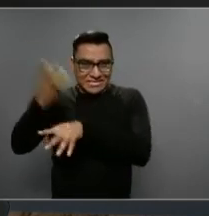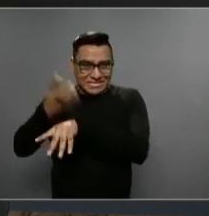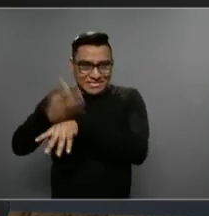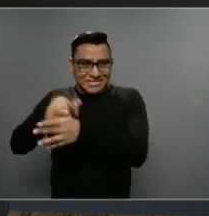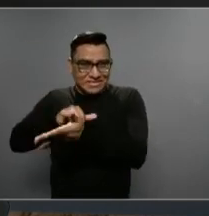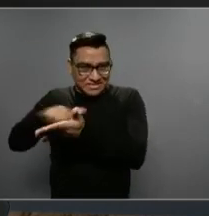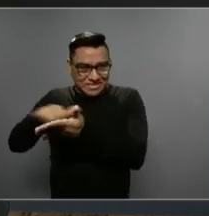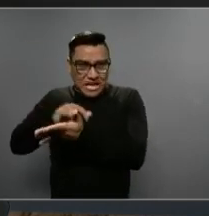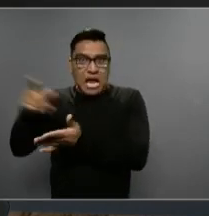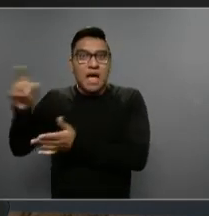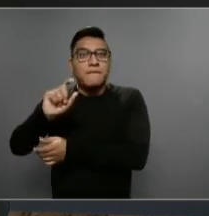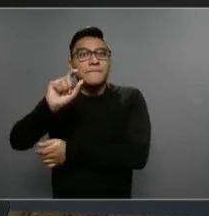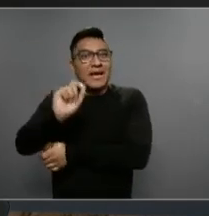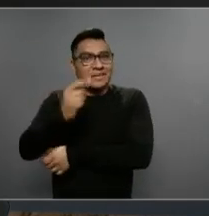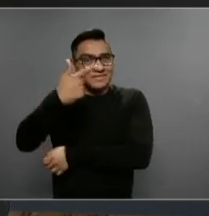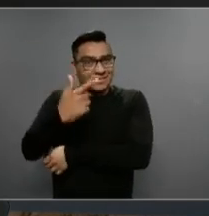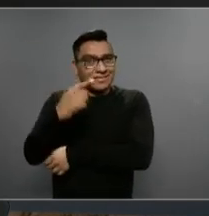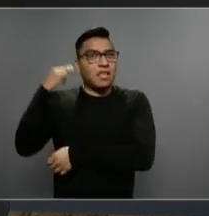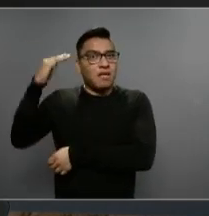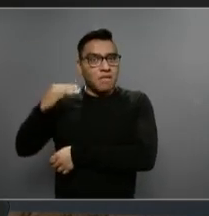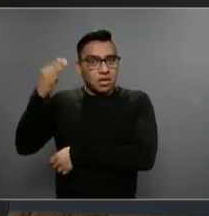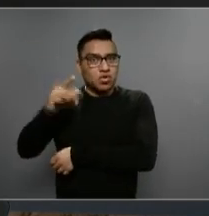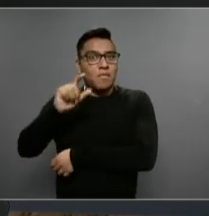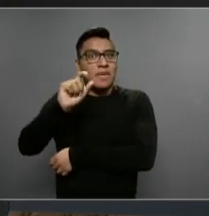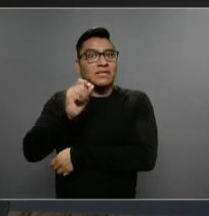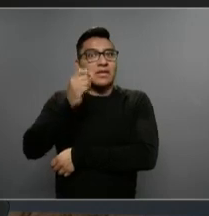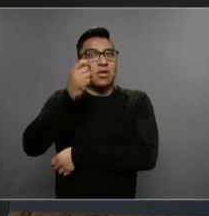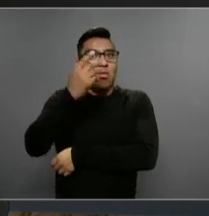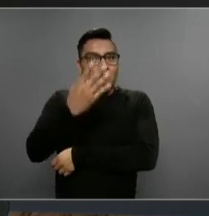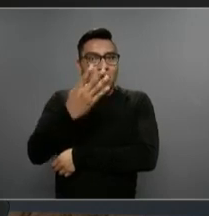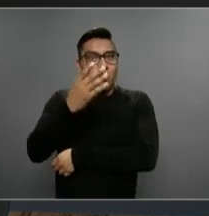al 27 de marzo tenía